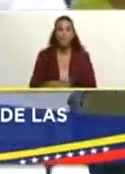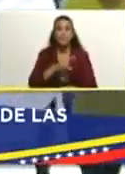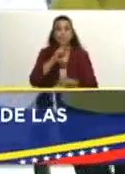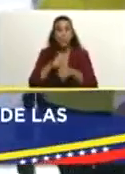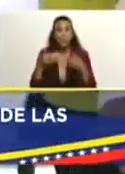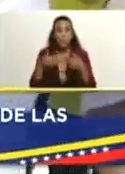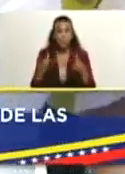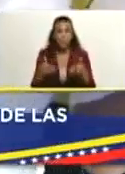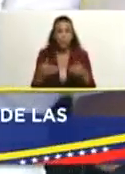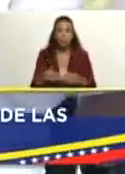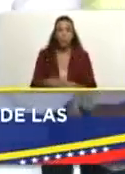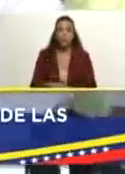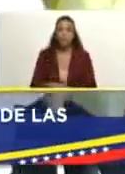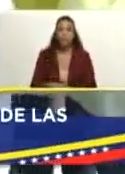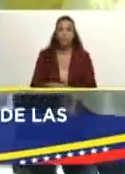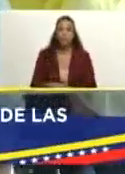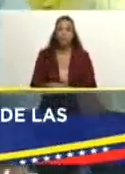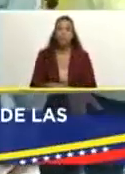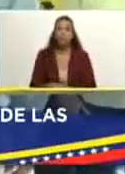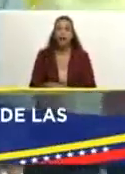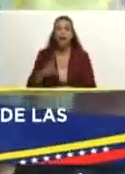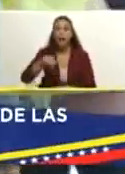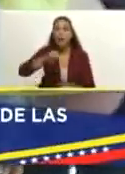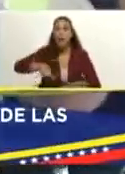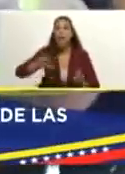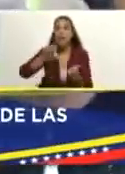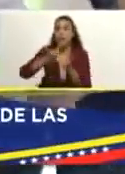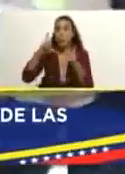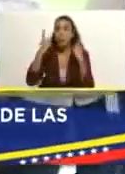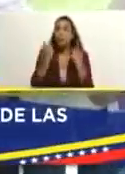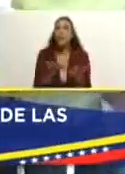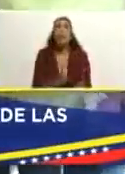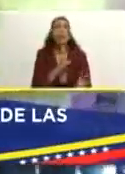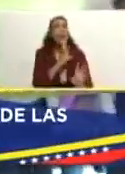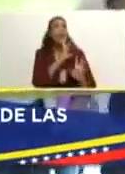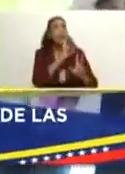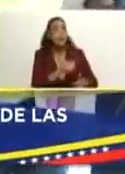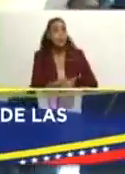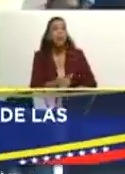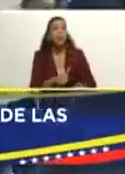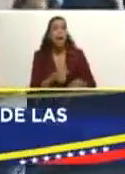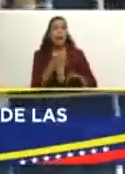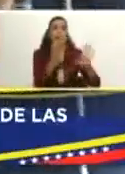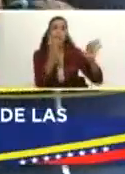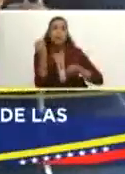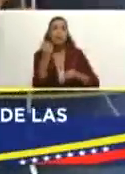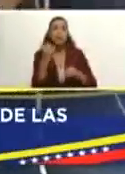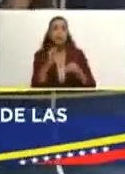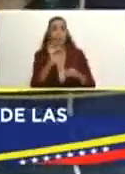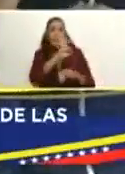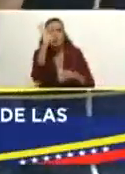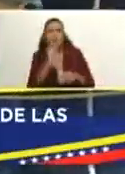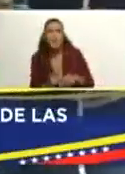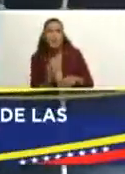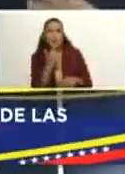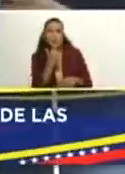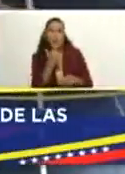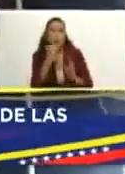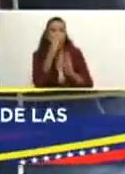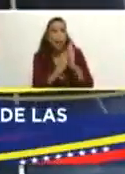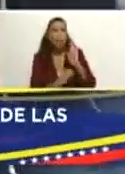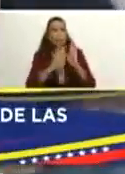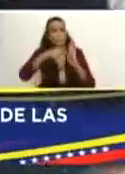nacional, República de Panamá, en La Guaira. Como le decía, hemos adelantado casi un 80%. En cuanto a